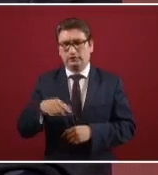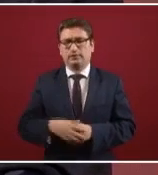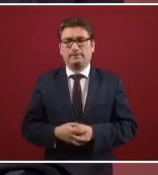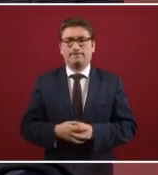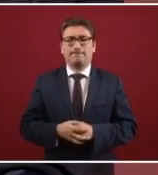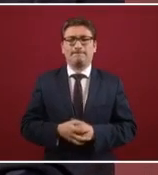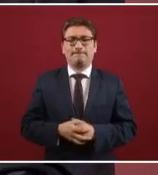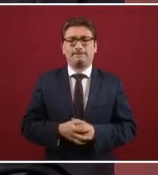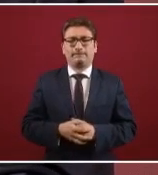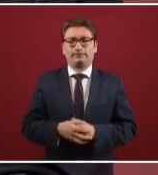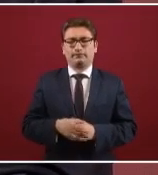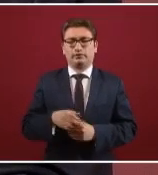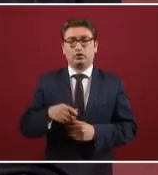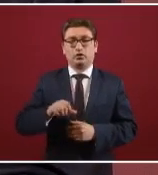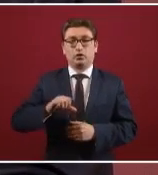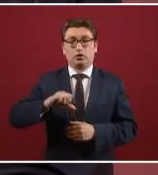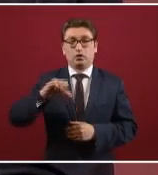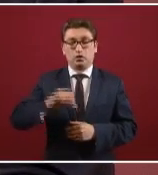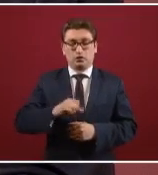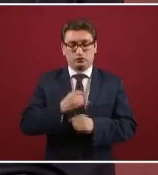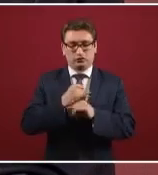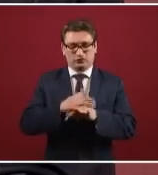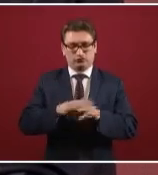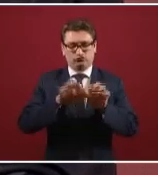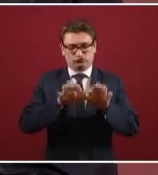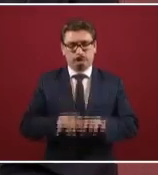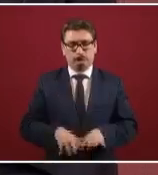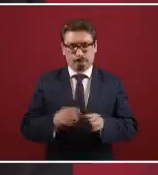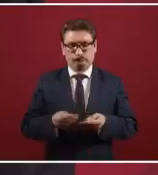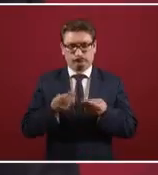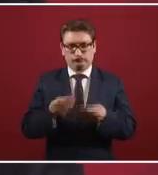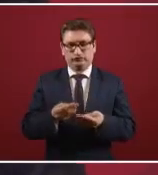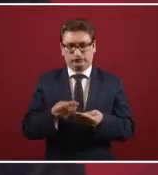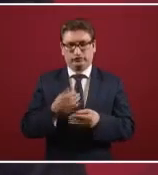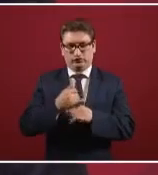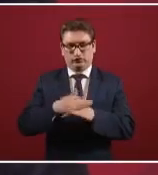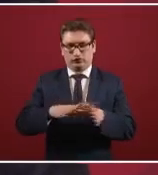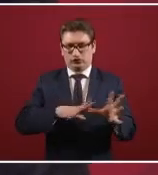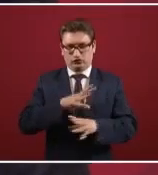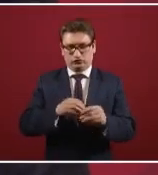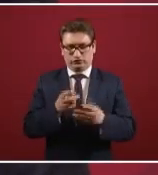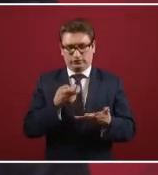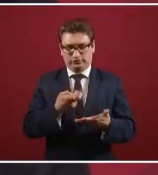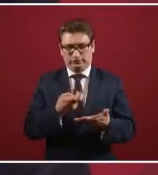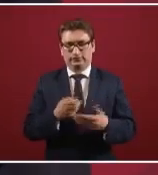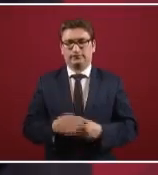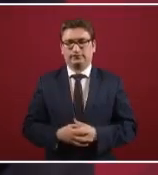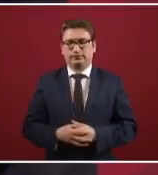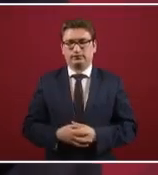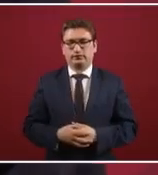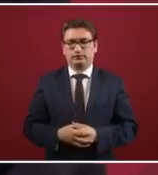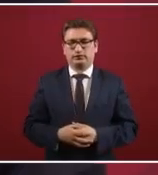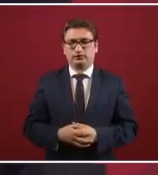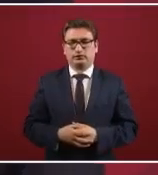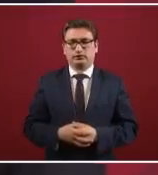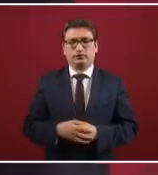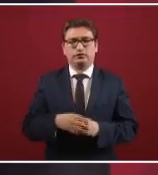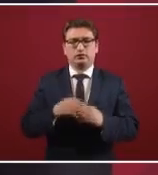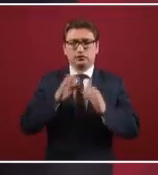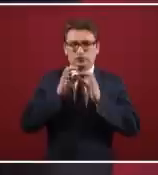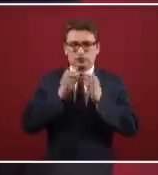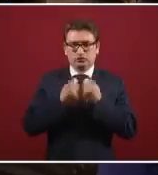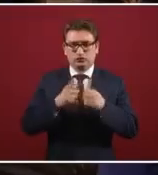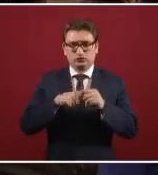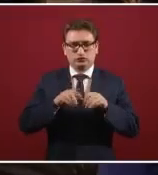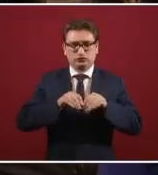se va a entregar el día de hoy un informe estos datos a través de comunicación